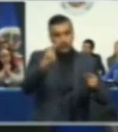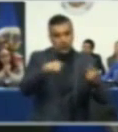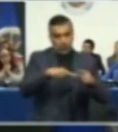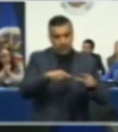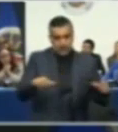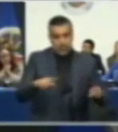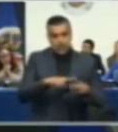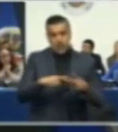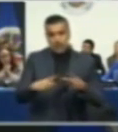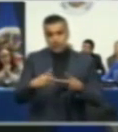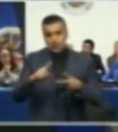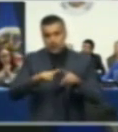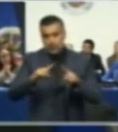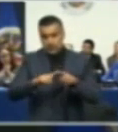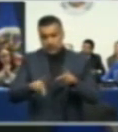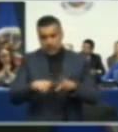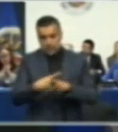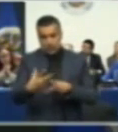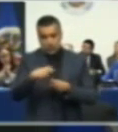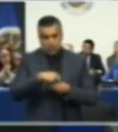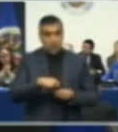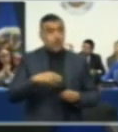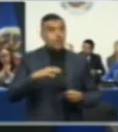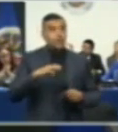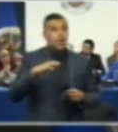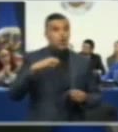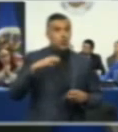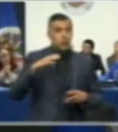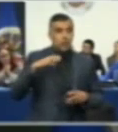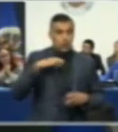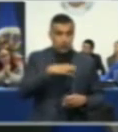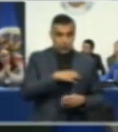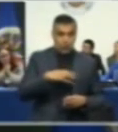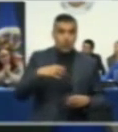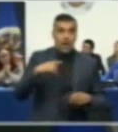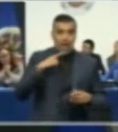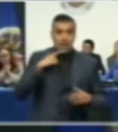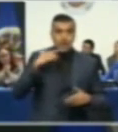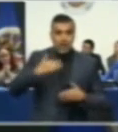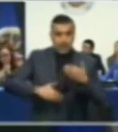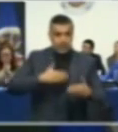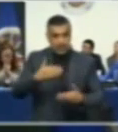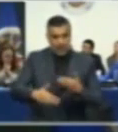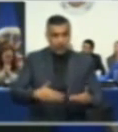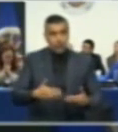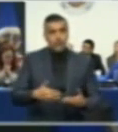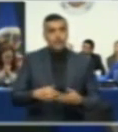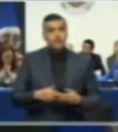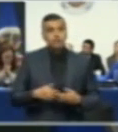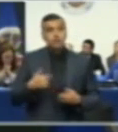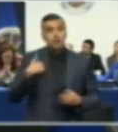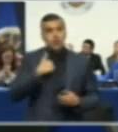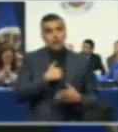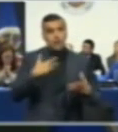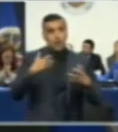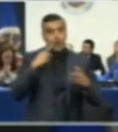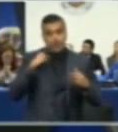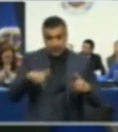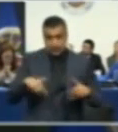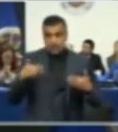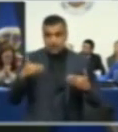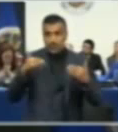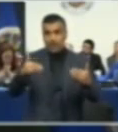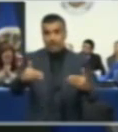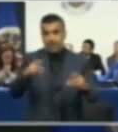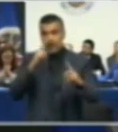mecanismos de inclusión. La Secretaría Ejecutiva, por instrucciones de la Comisión, ha caminado en este sentido. Quisiéramos que eso camine